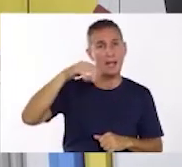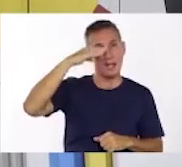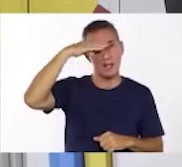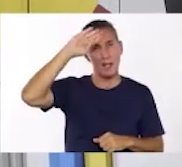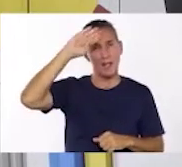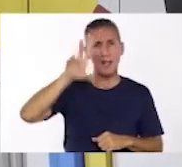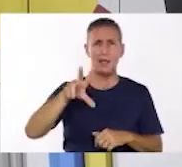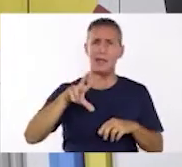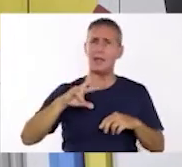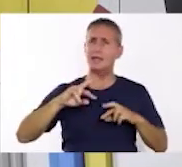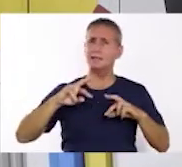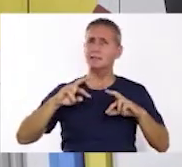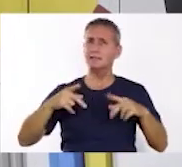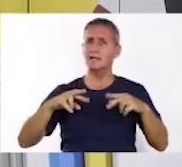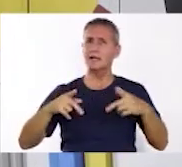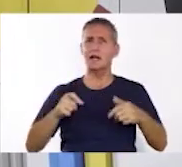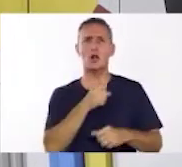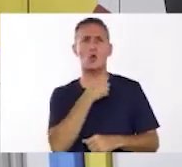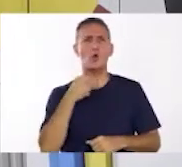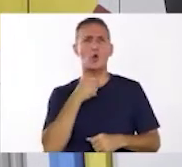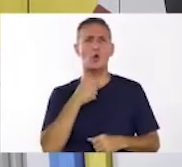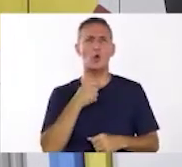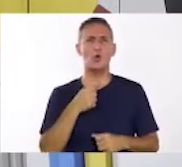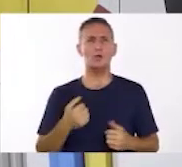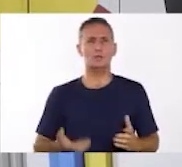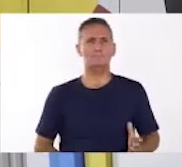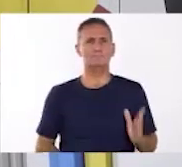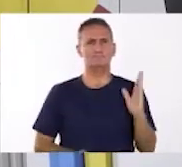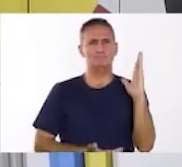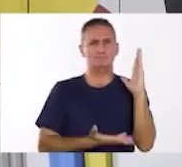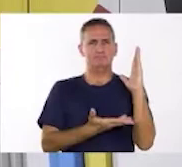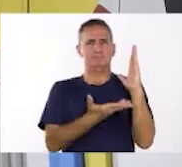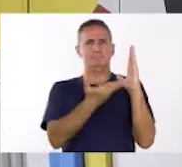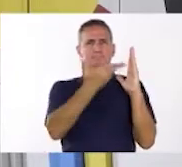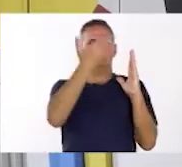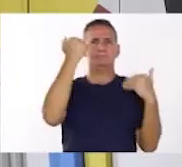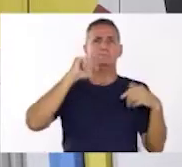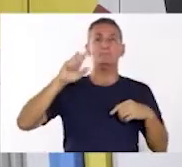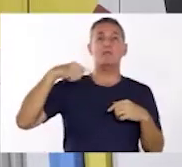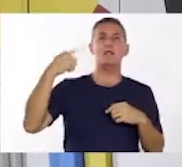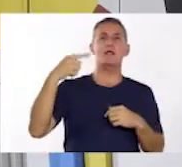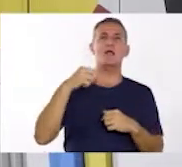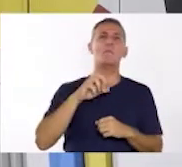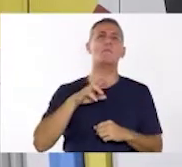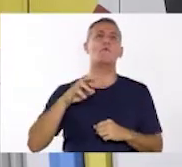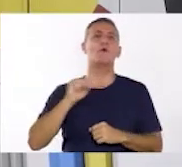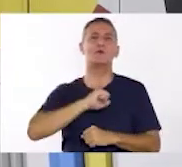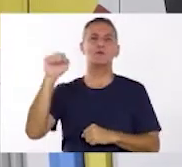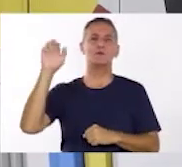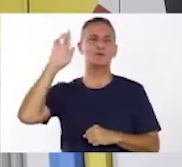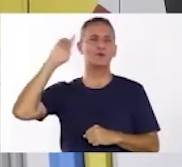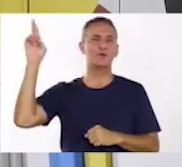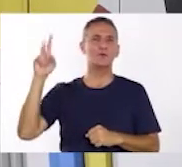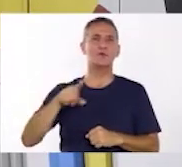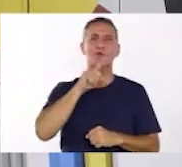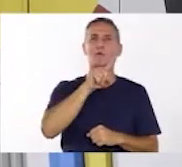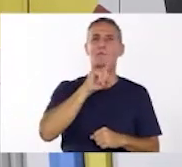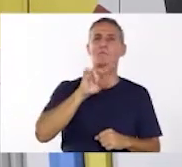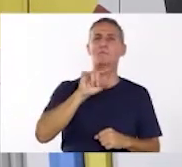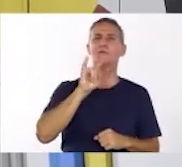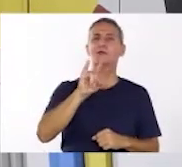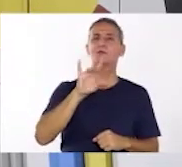en Cuba, esta renovación musical cobra auge después del triunfo revolucionario de